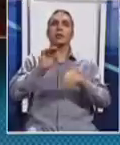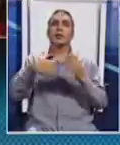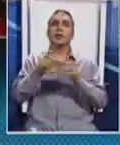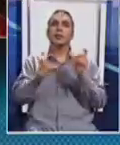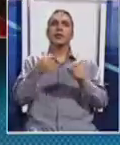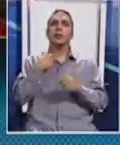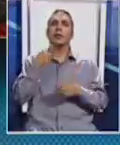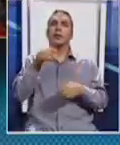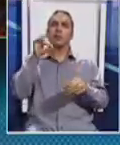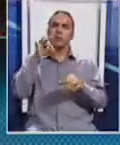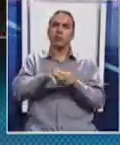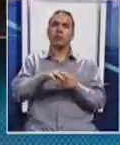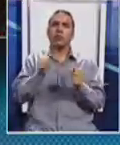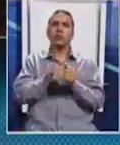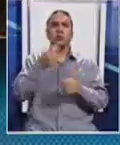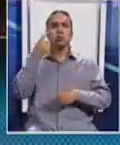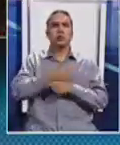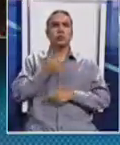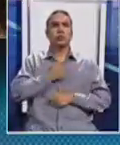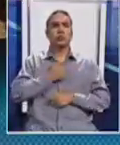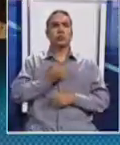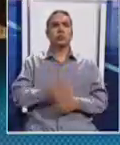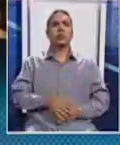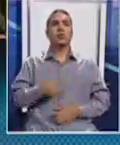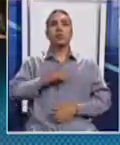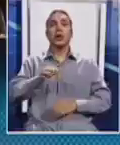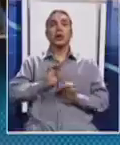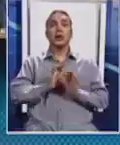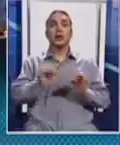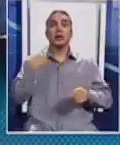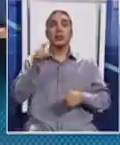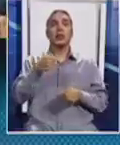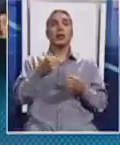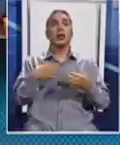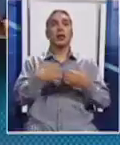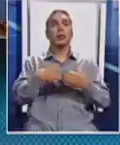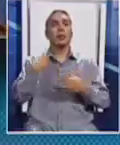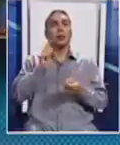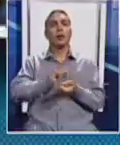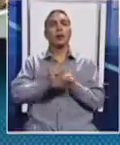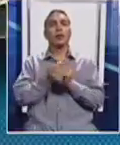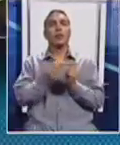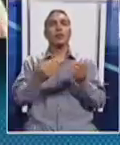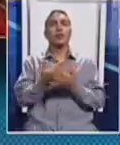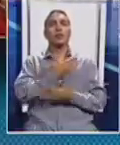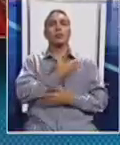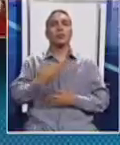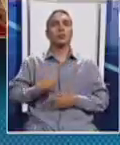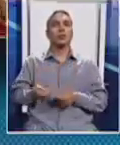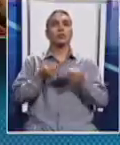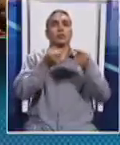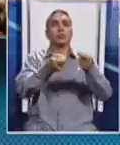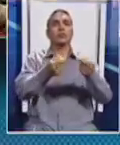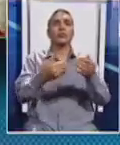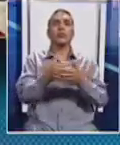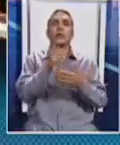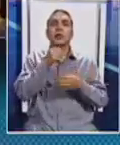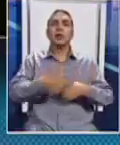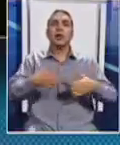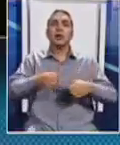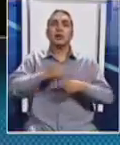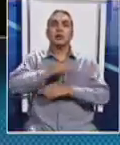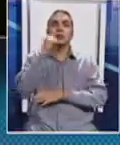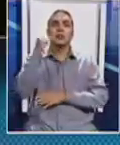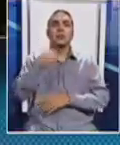masivamente con convicción y ratificó que se encuentra listo un equipo de transición para el traspaso de la presidencia al candidato que resulte